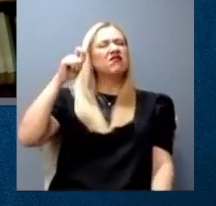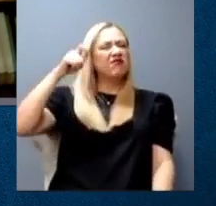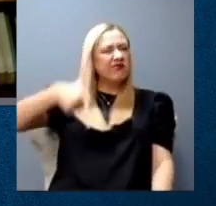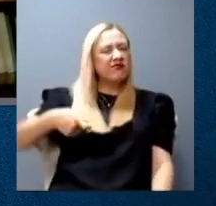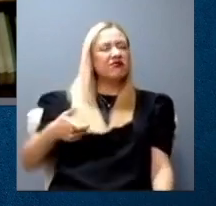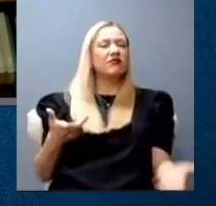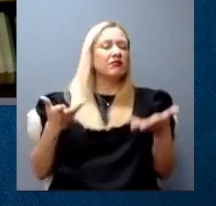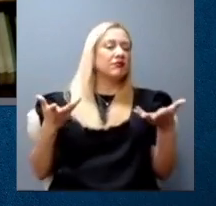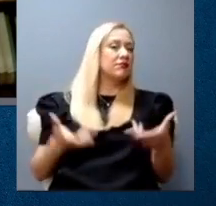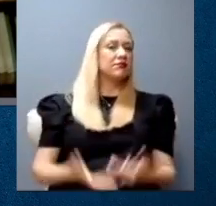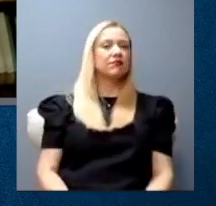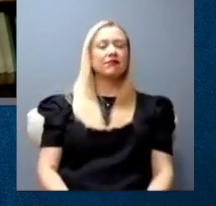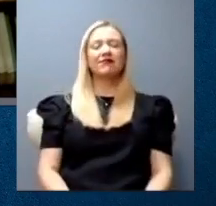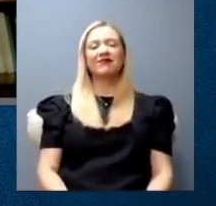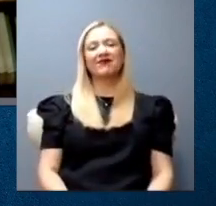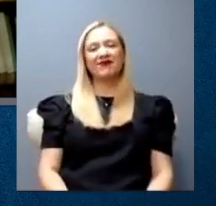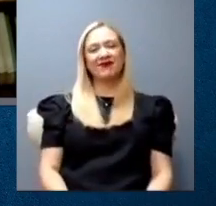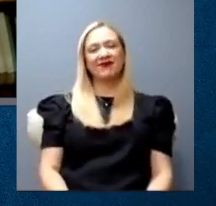platicando?